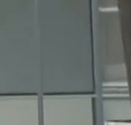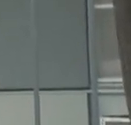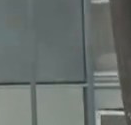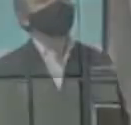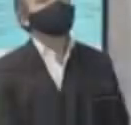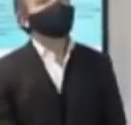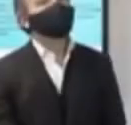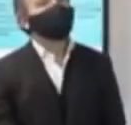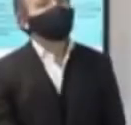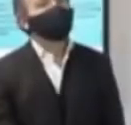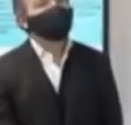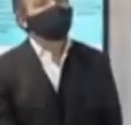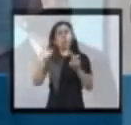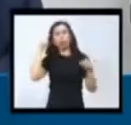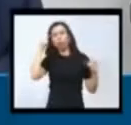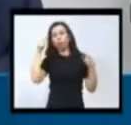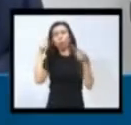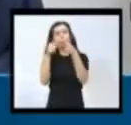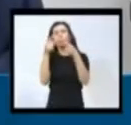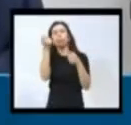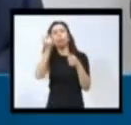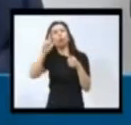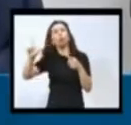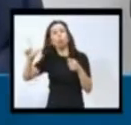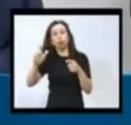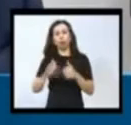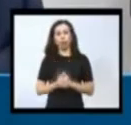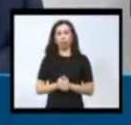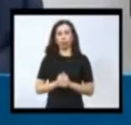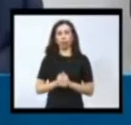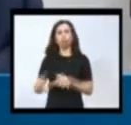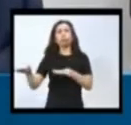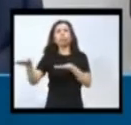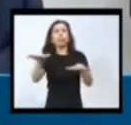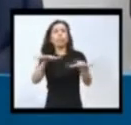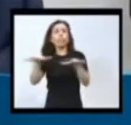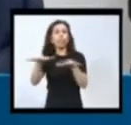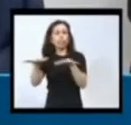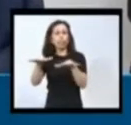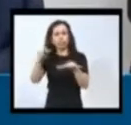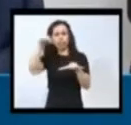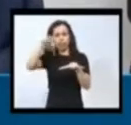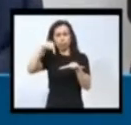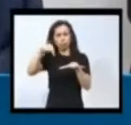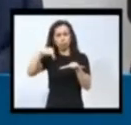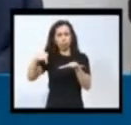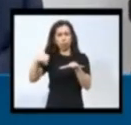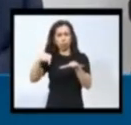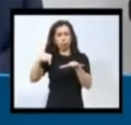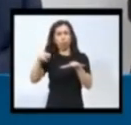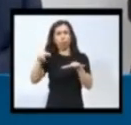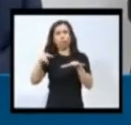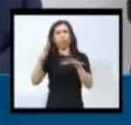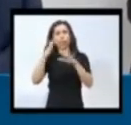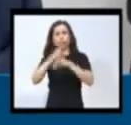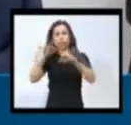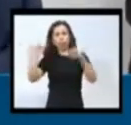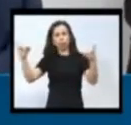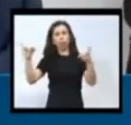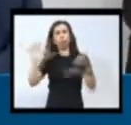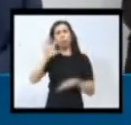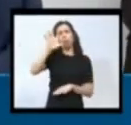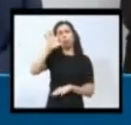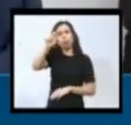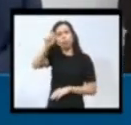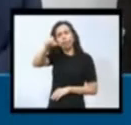digamos. Sí, con la diferencia de que en el AMBA tienen 20 veces más la población que